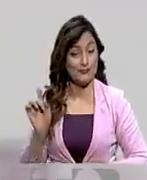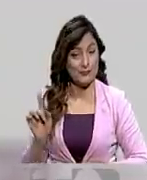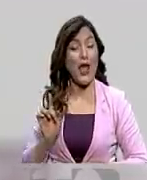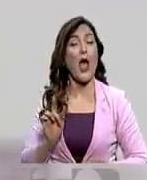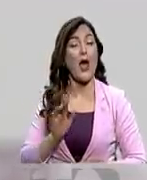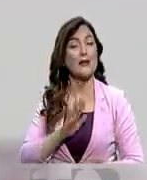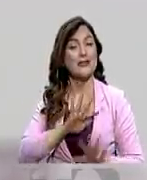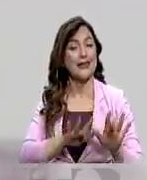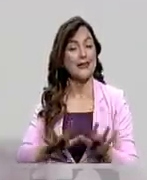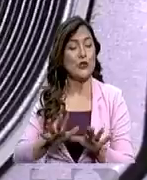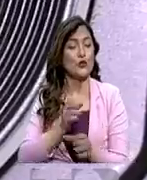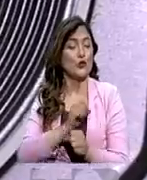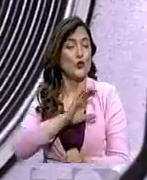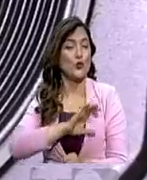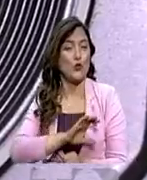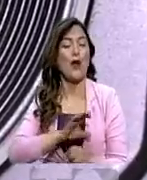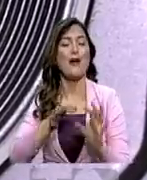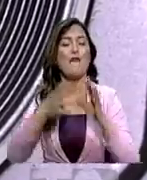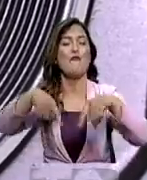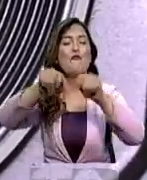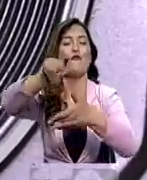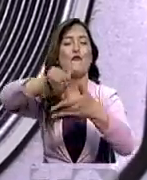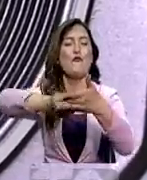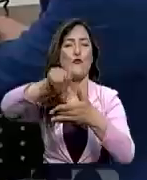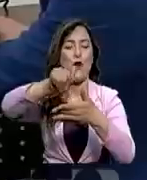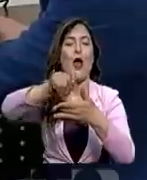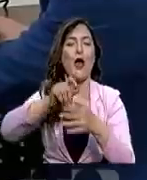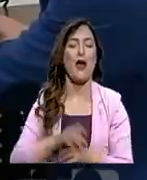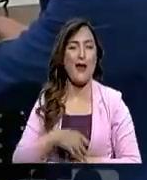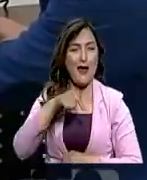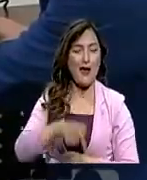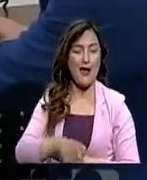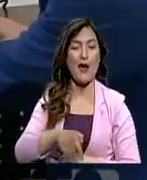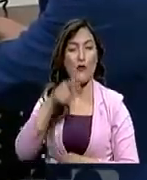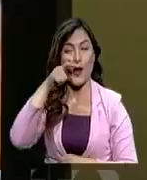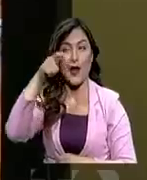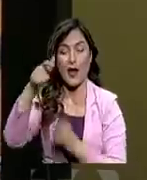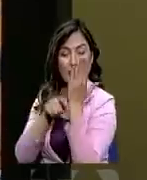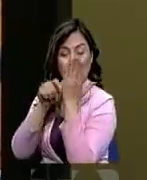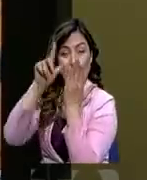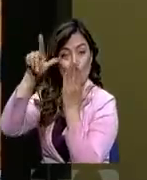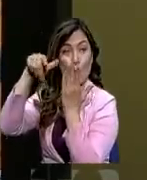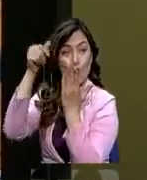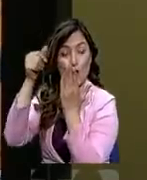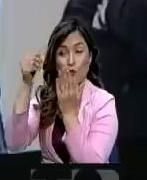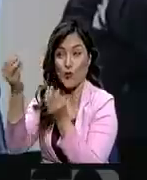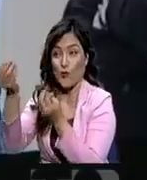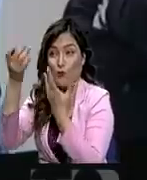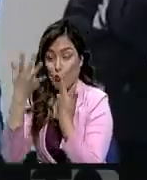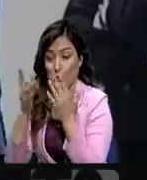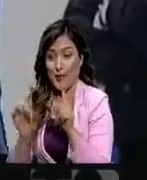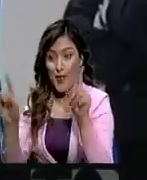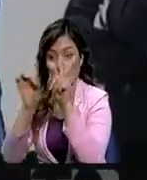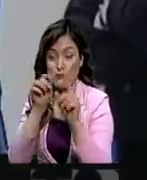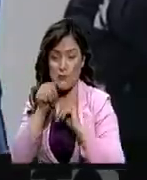el municipio, la policía y el Ministerio de Gobierno el próximo mes para el traspaso de datos, que afirma no son confidenciales y